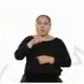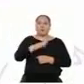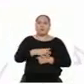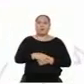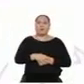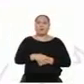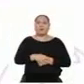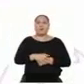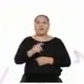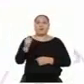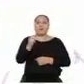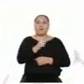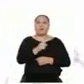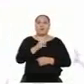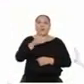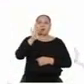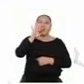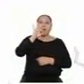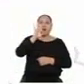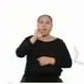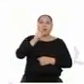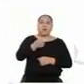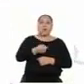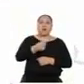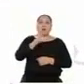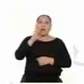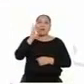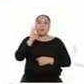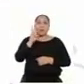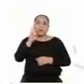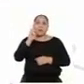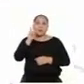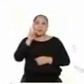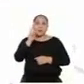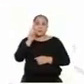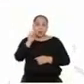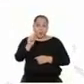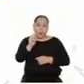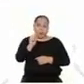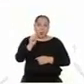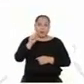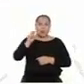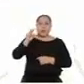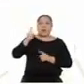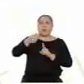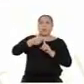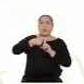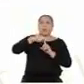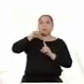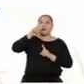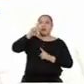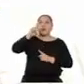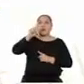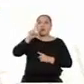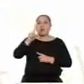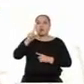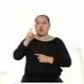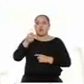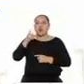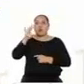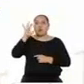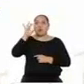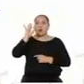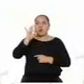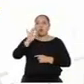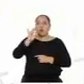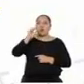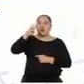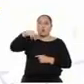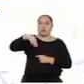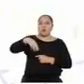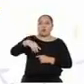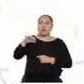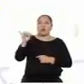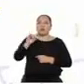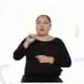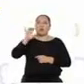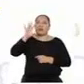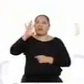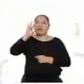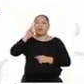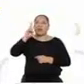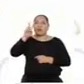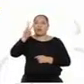carbohidratos, sería 9,6 T más 21,8 M, que es igual a 72